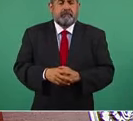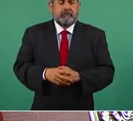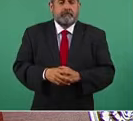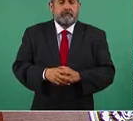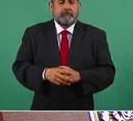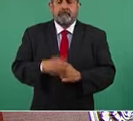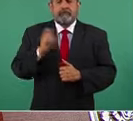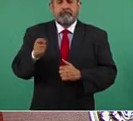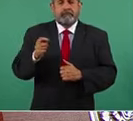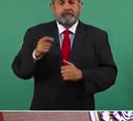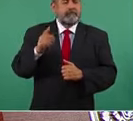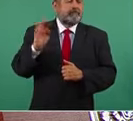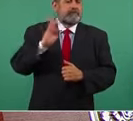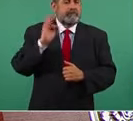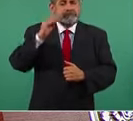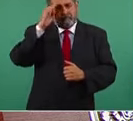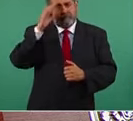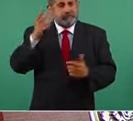porque puede ser